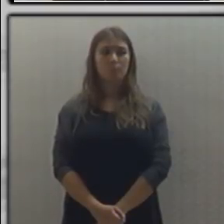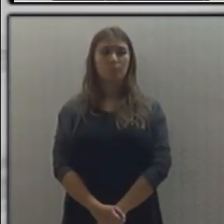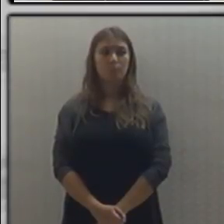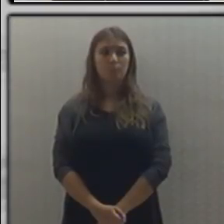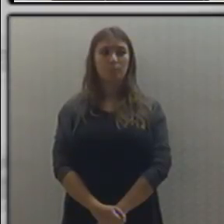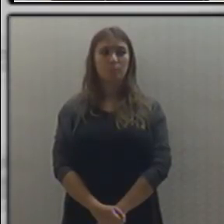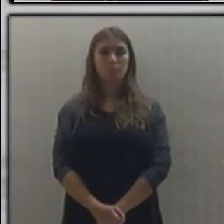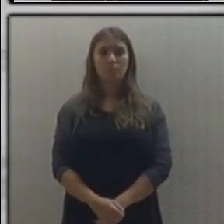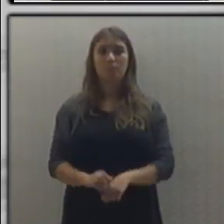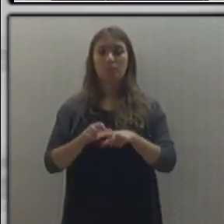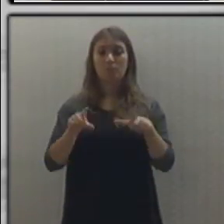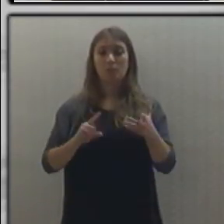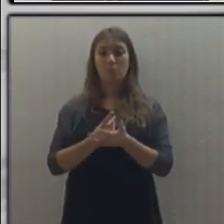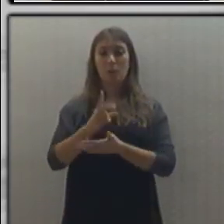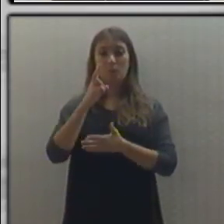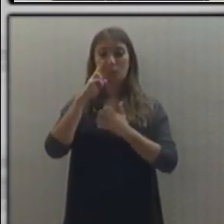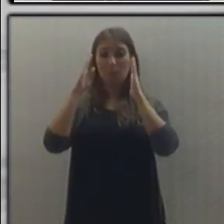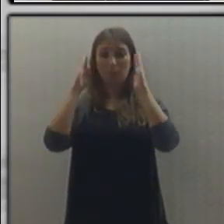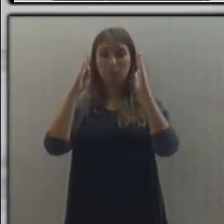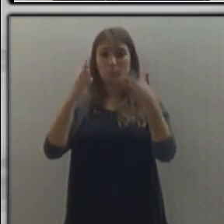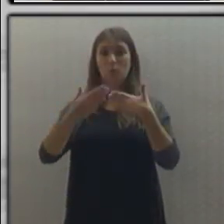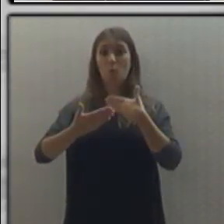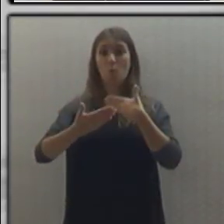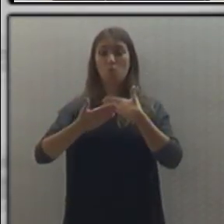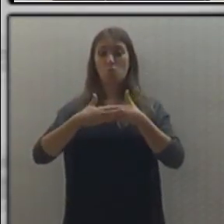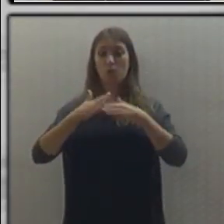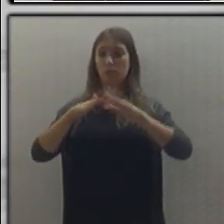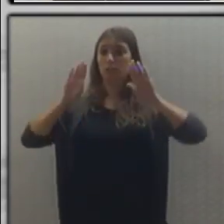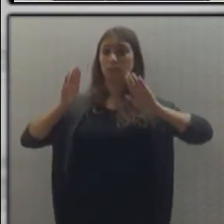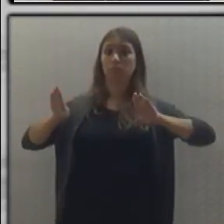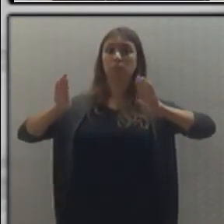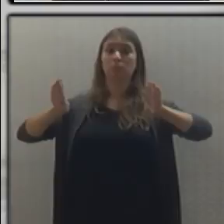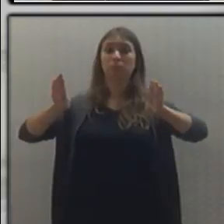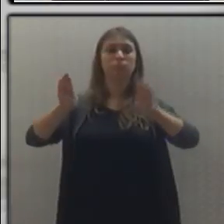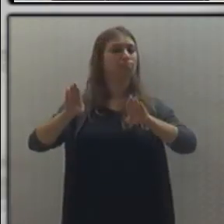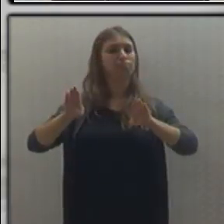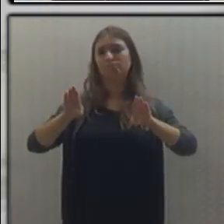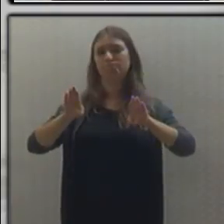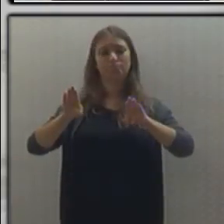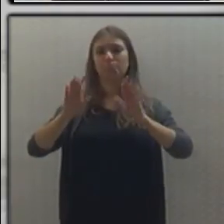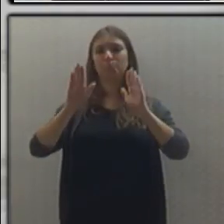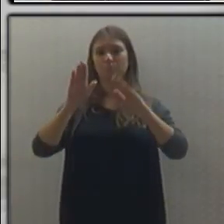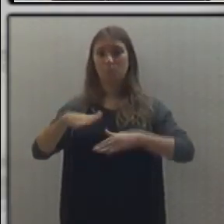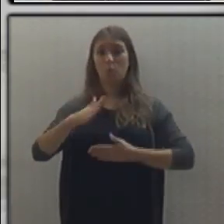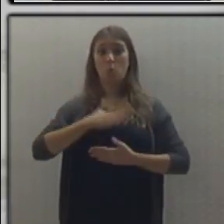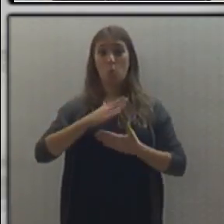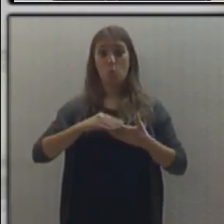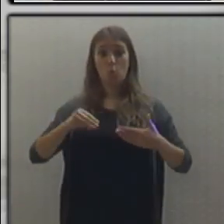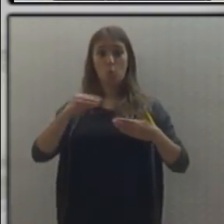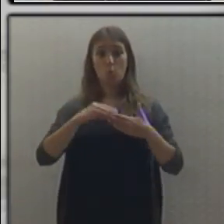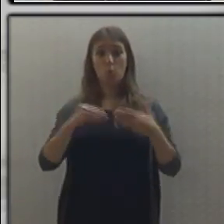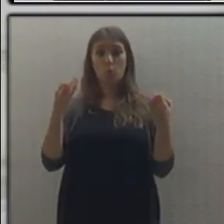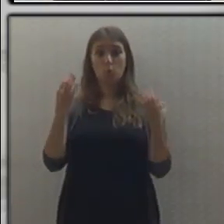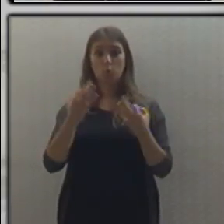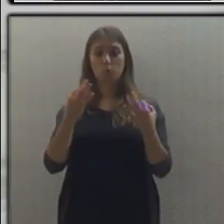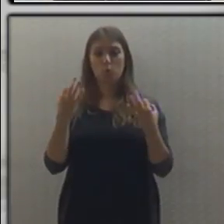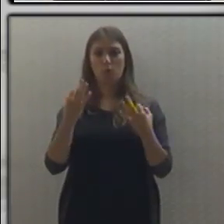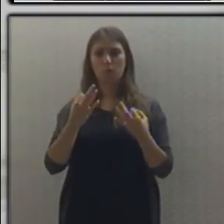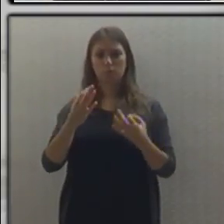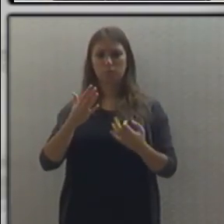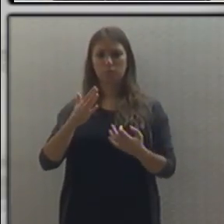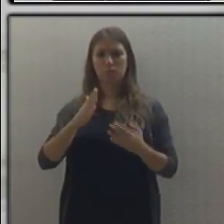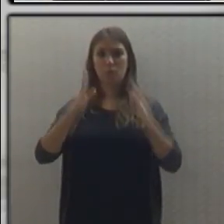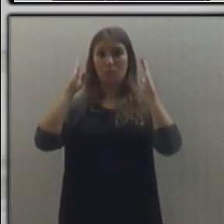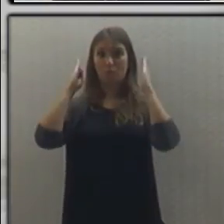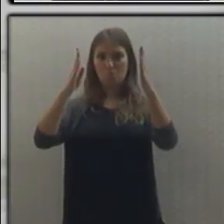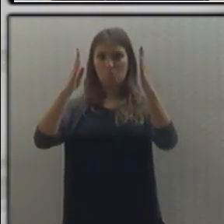Bueno, aquí veis un poco el pasillo, cómo las puertas no dan directamente al pasillo y eso genera que los propios usuarios colonicen